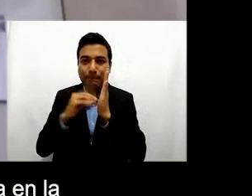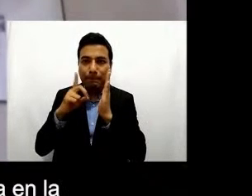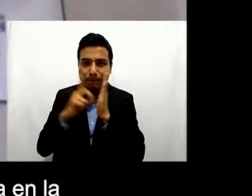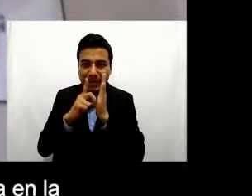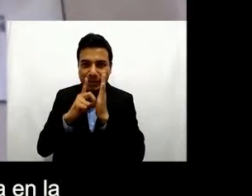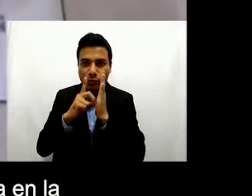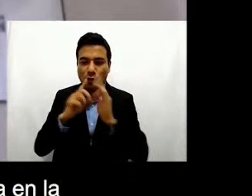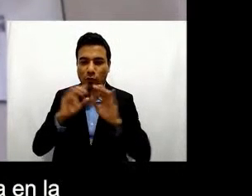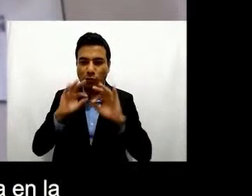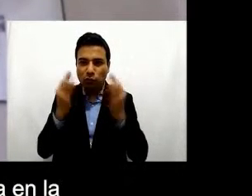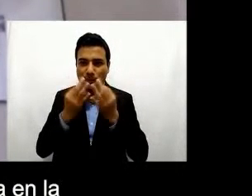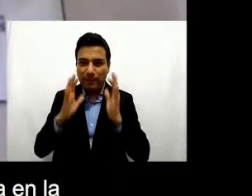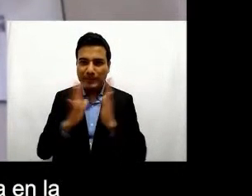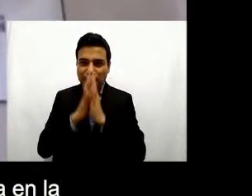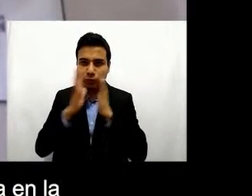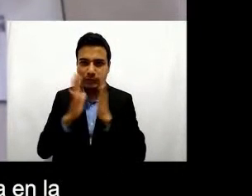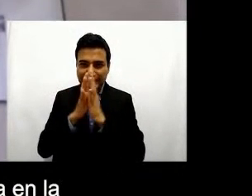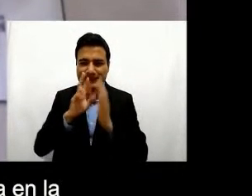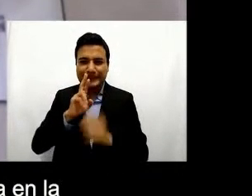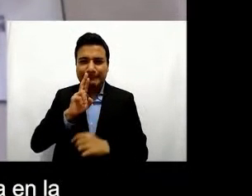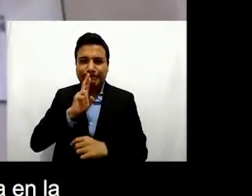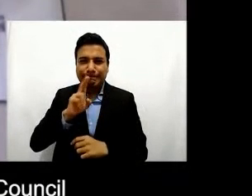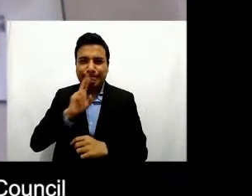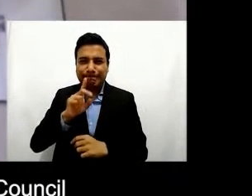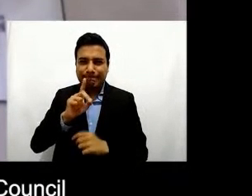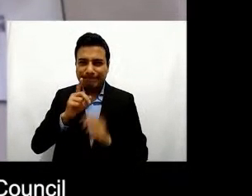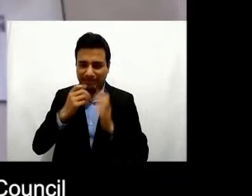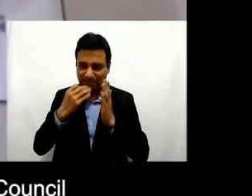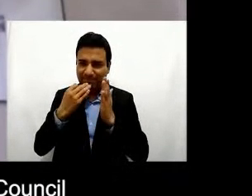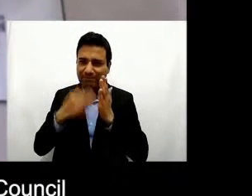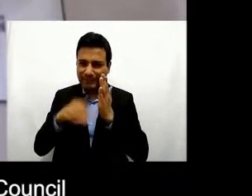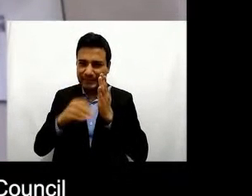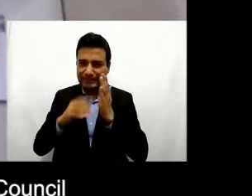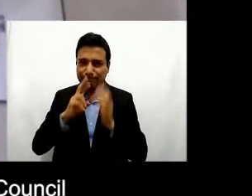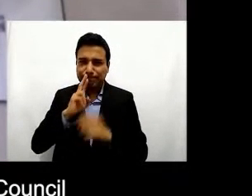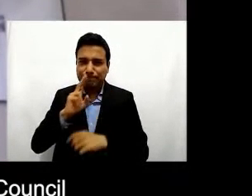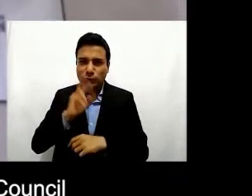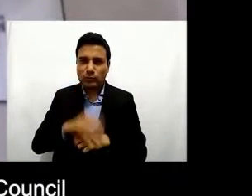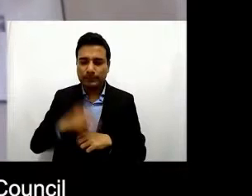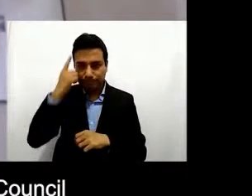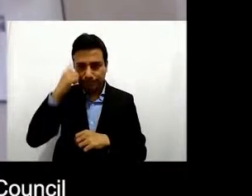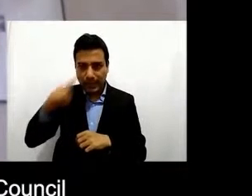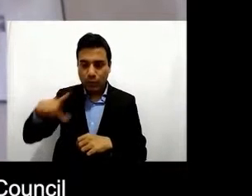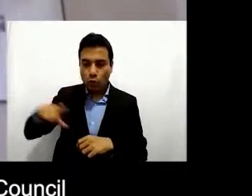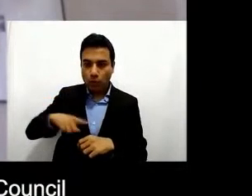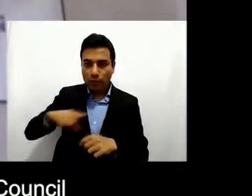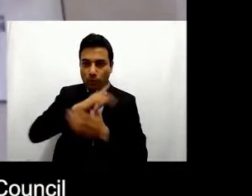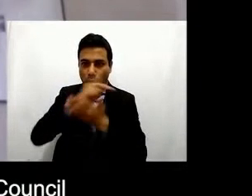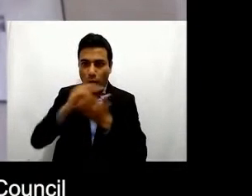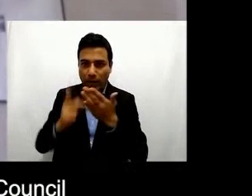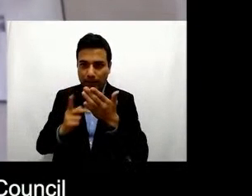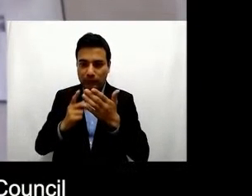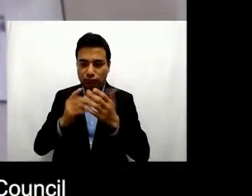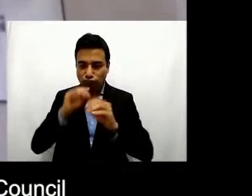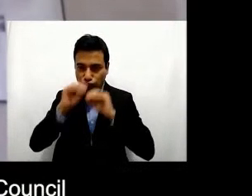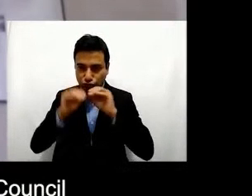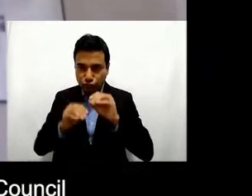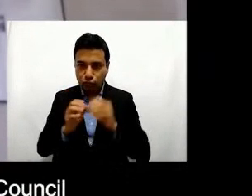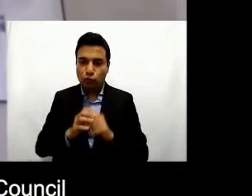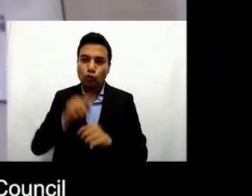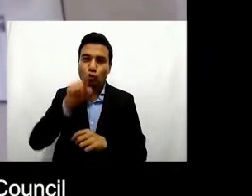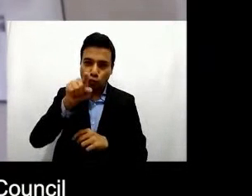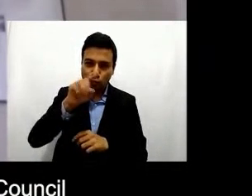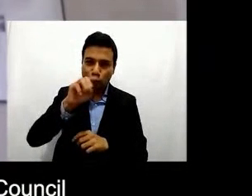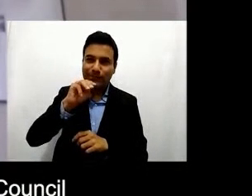una participación de masa en la construcción de política pública. Tú, María, y otros en el British